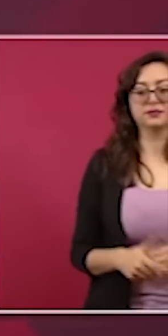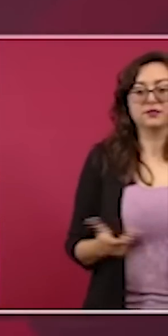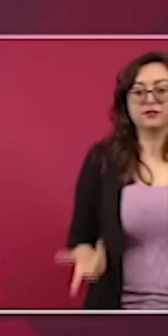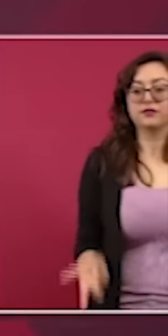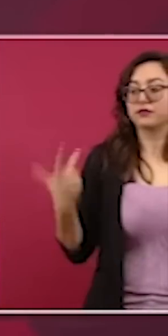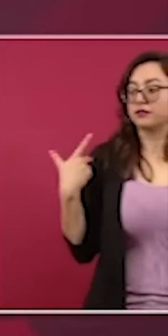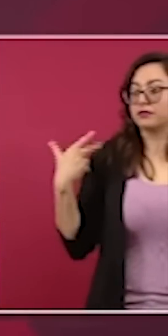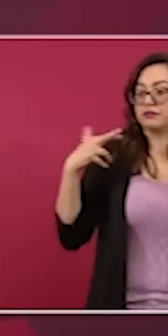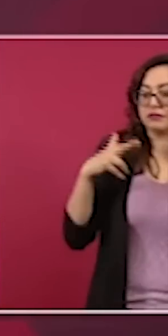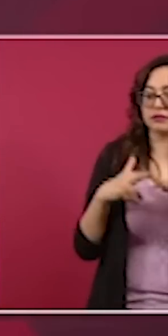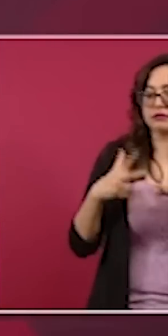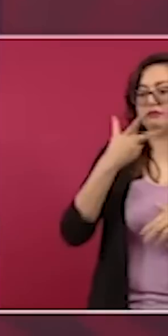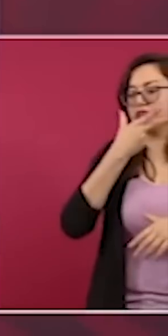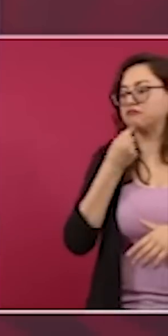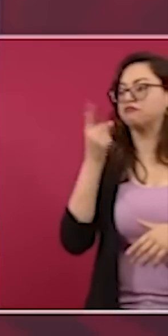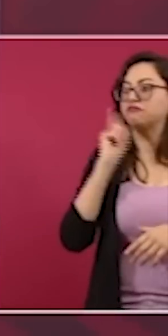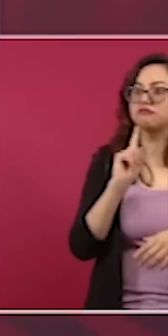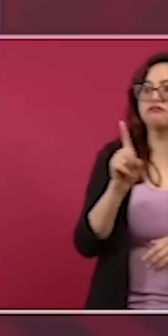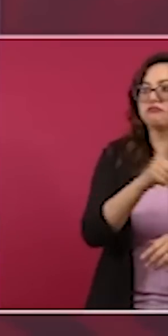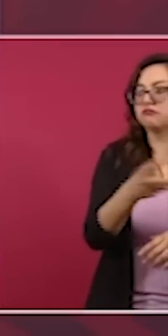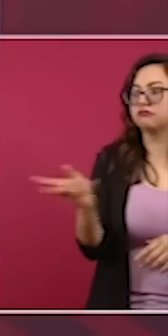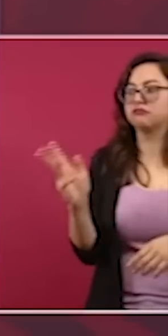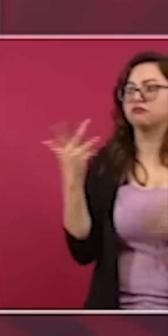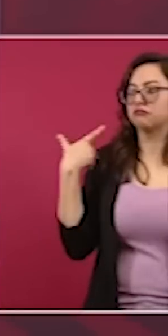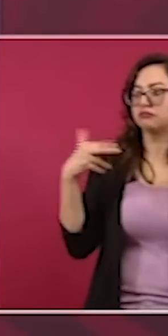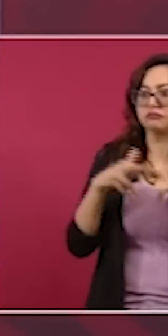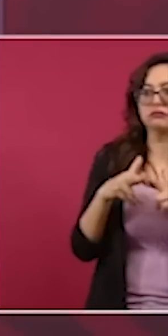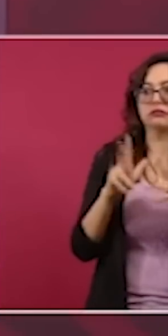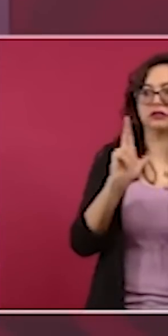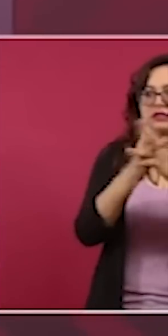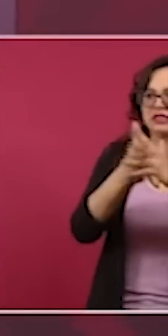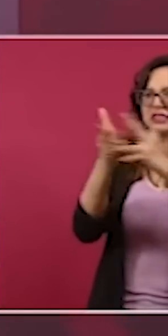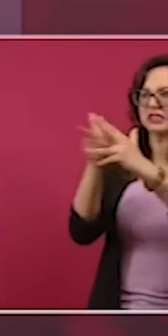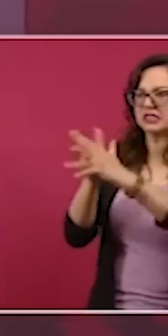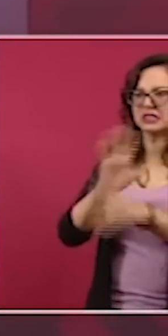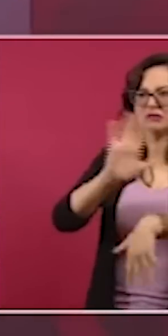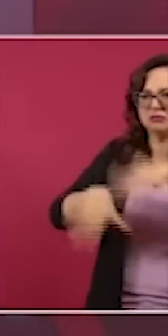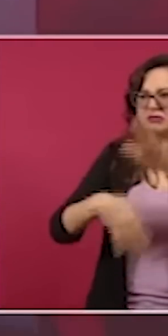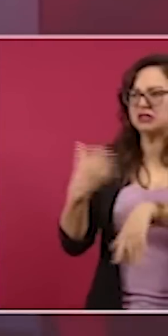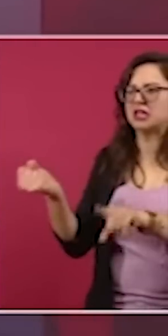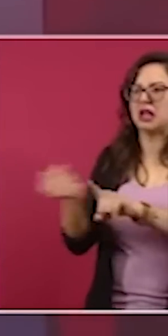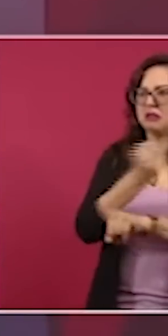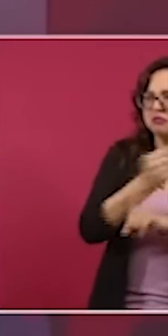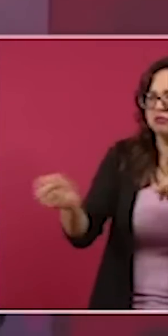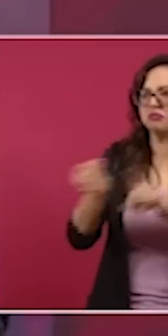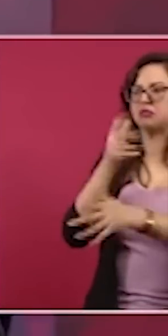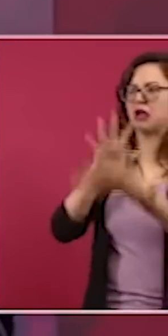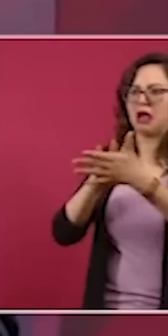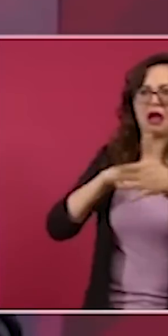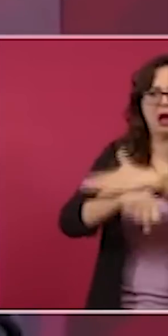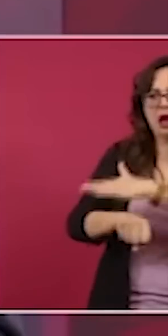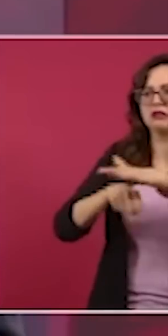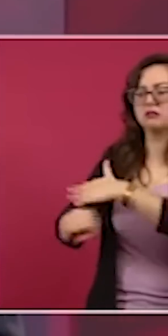porque querían imponer por la fuerza, con la violencia, la llamada o mal llamada reforma